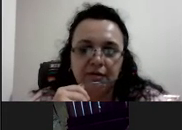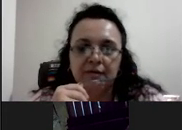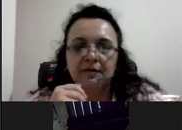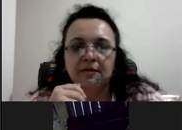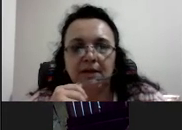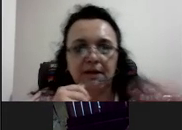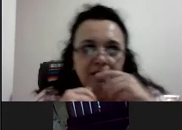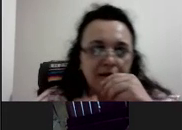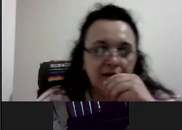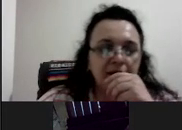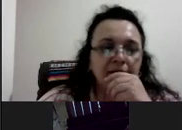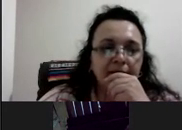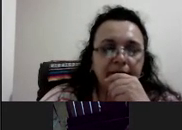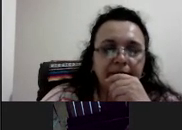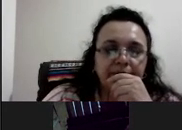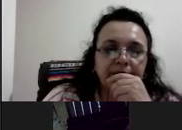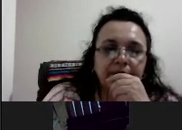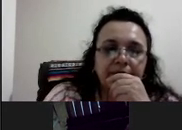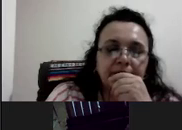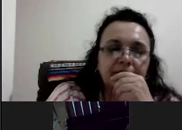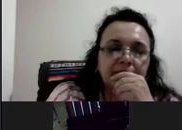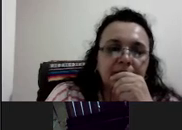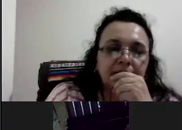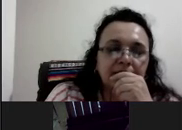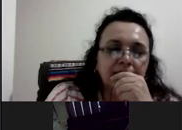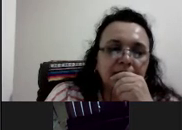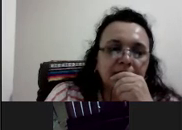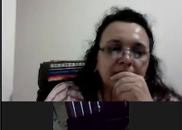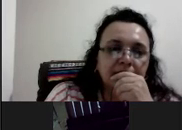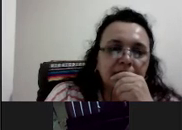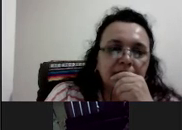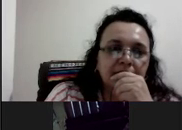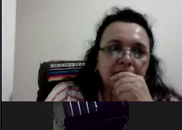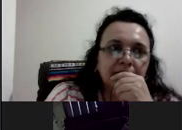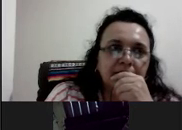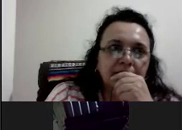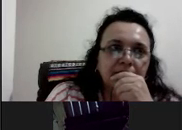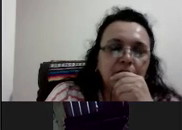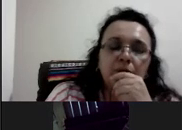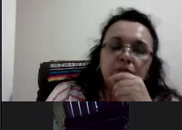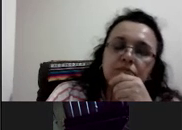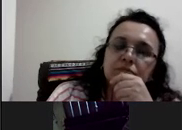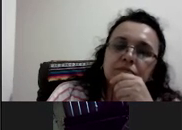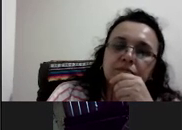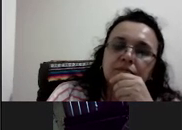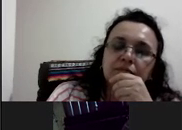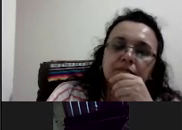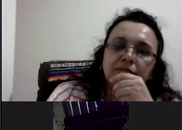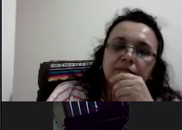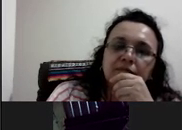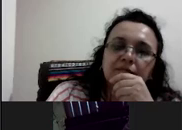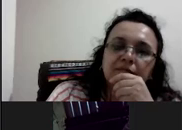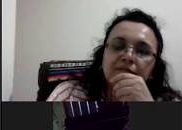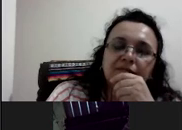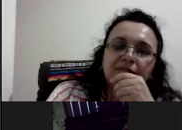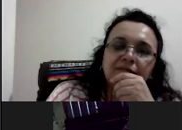pronunciación, ¿verdad? Sí, no sé si usted ha escuchado una canción que se llama The Workaholic. No.